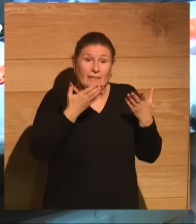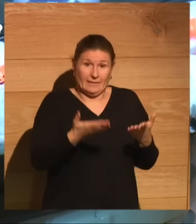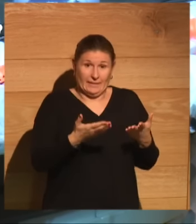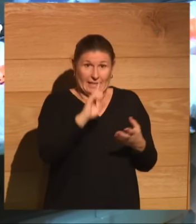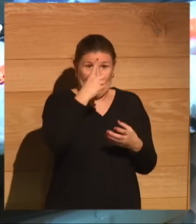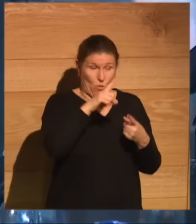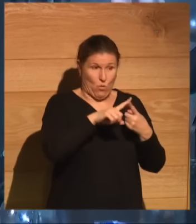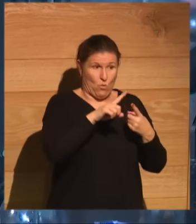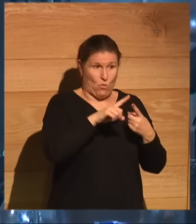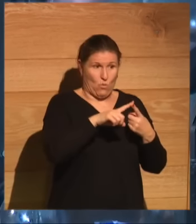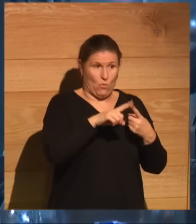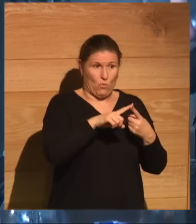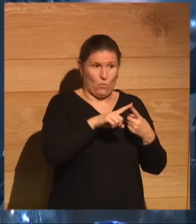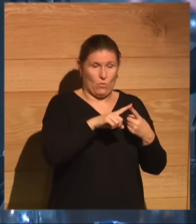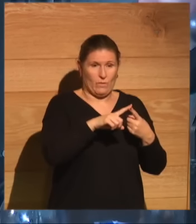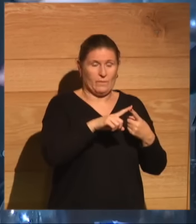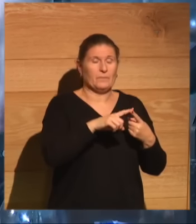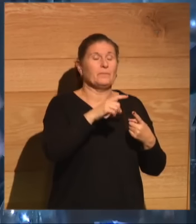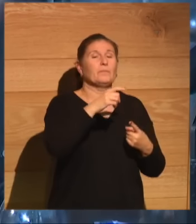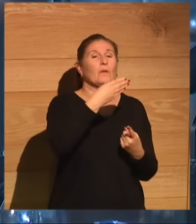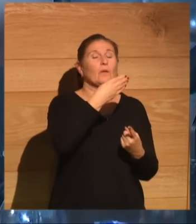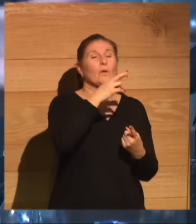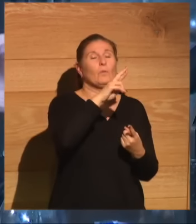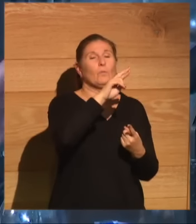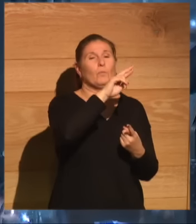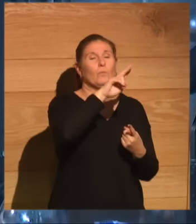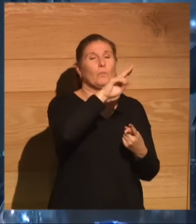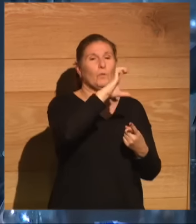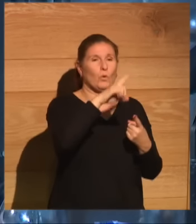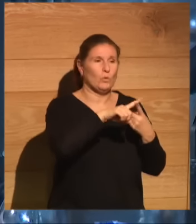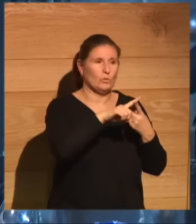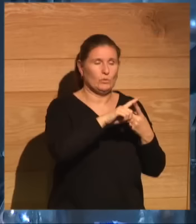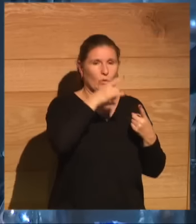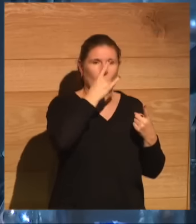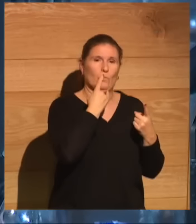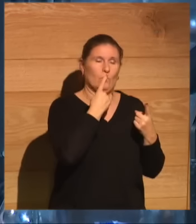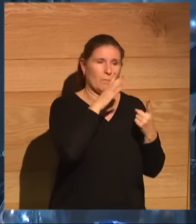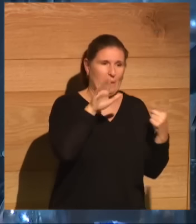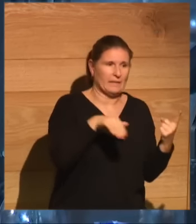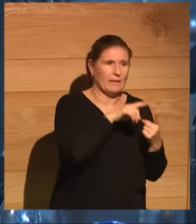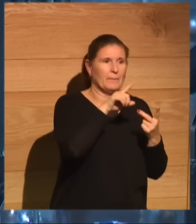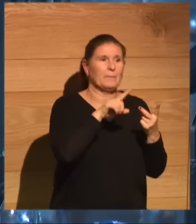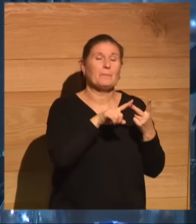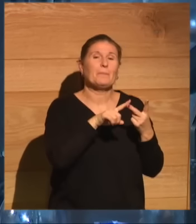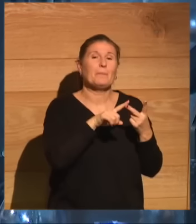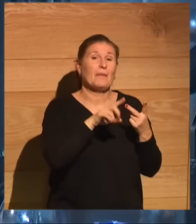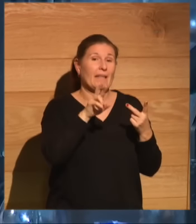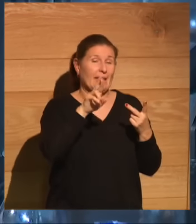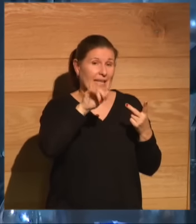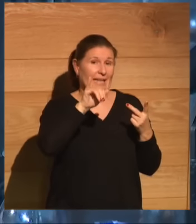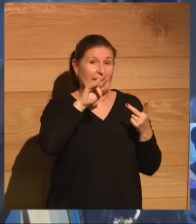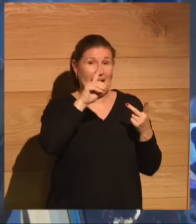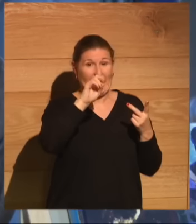Ese es el uno, ¿vale? O sea, ¿sí? Bruce Wayne, Batman, los timiditos de clase. Winona. Oye, qué bien